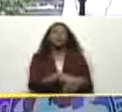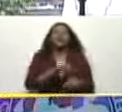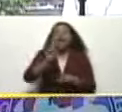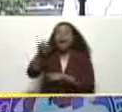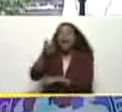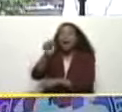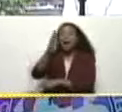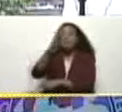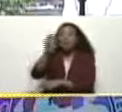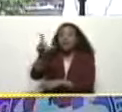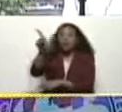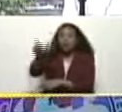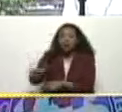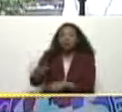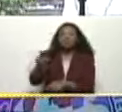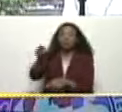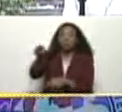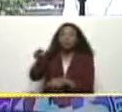Gabriela,